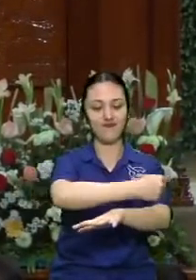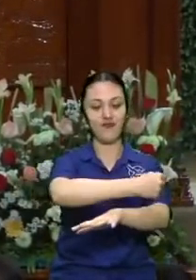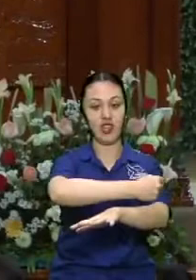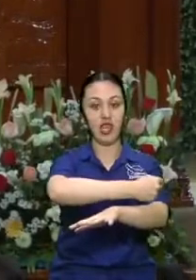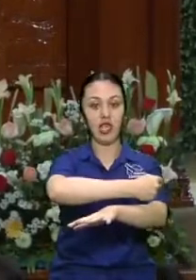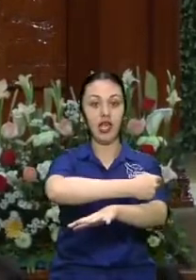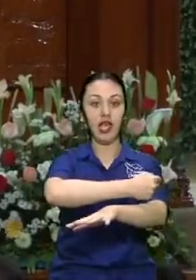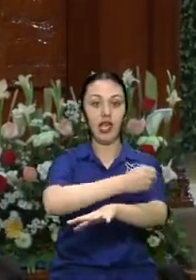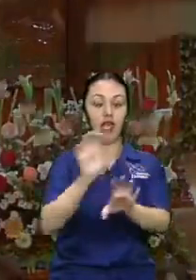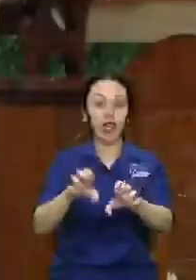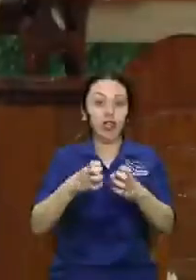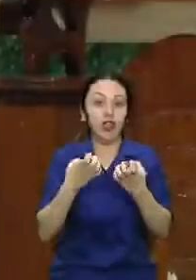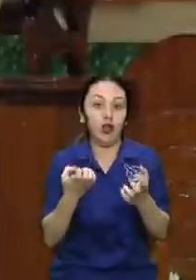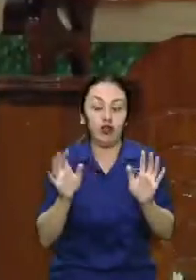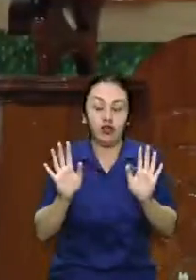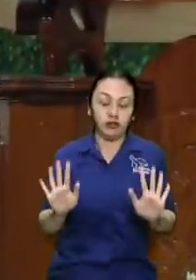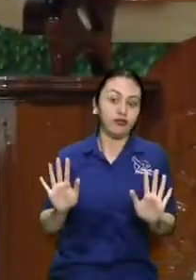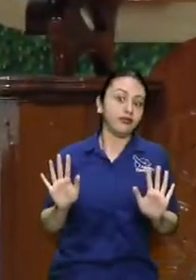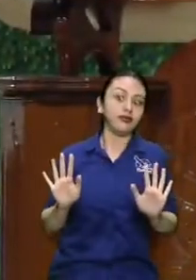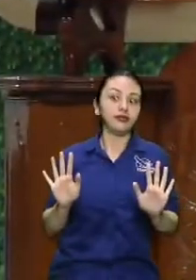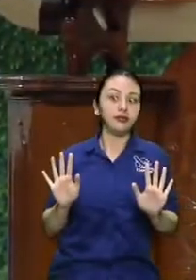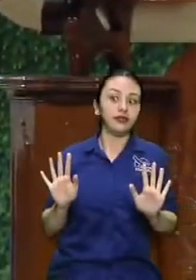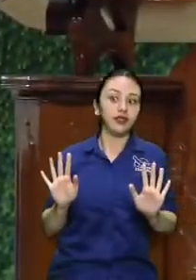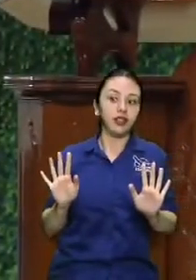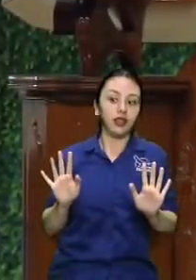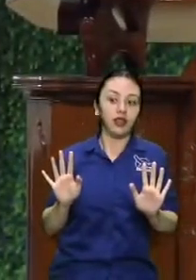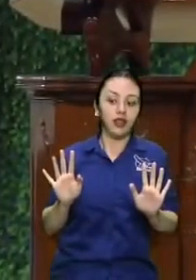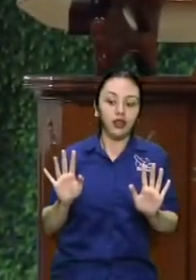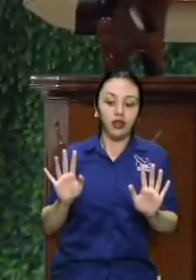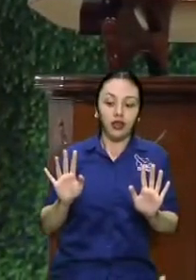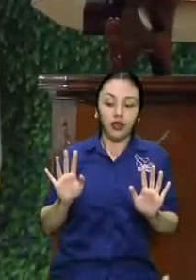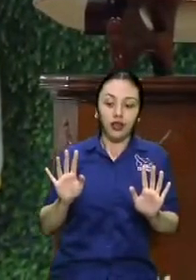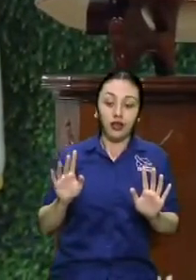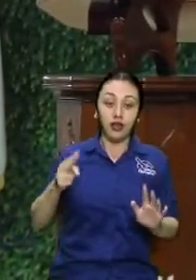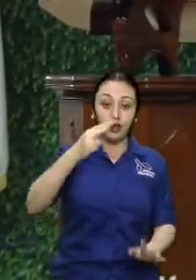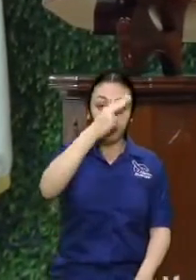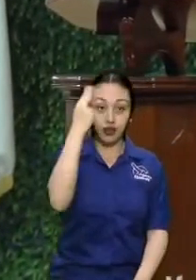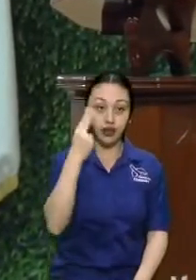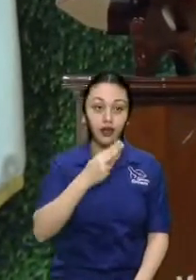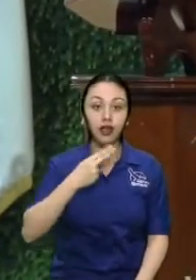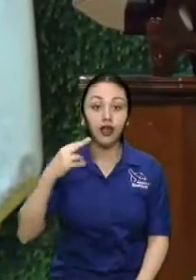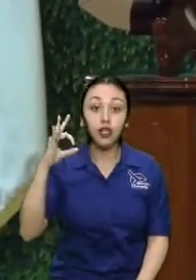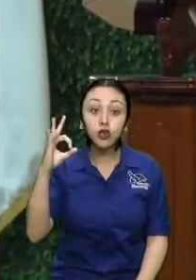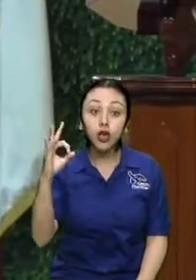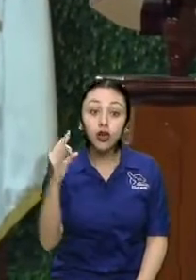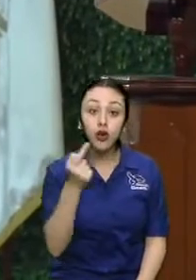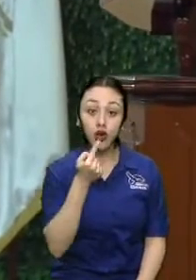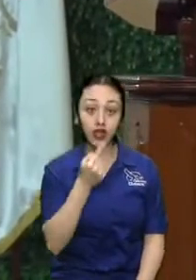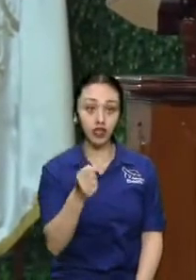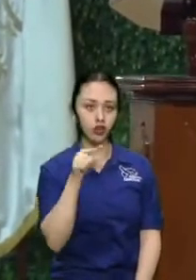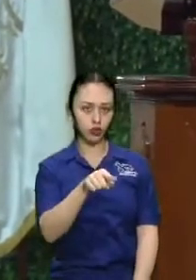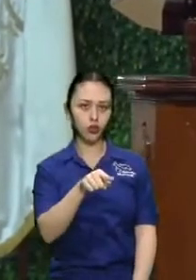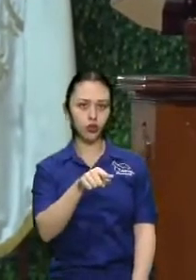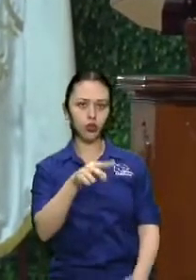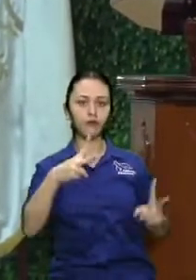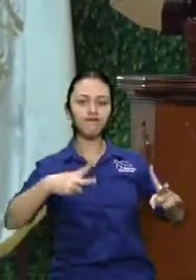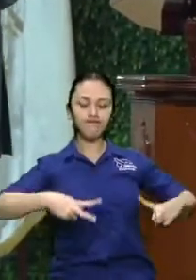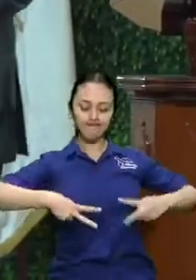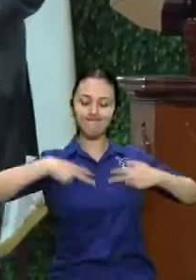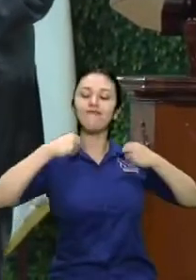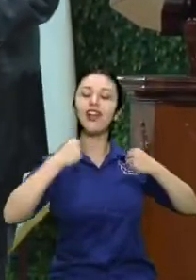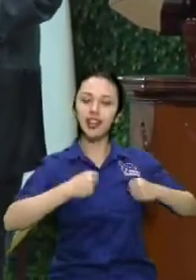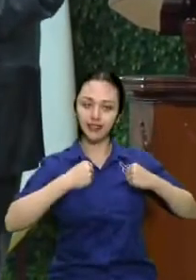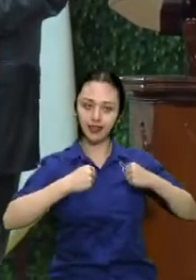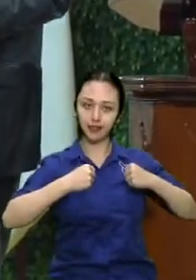quedó frisado. ¿Eh? Entonces le dijo, es valiente, le doy a mi hija.